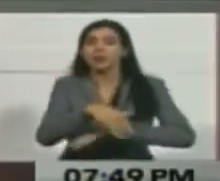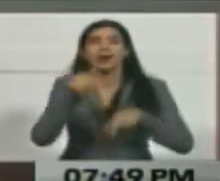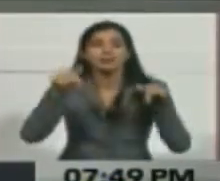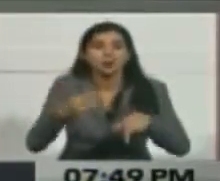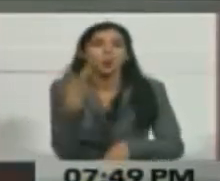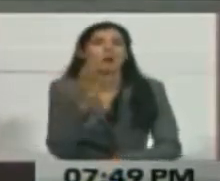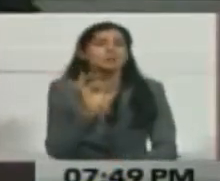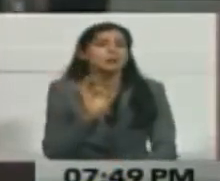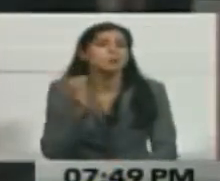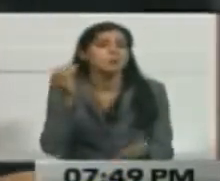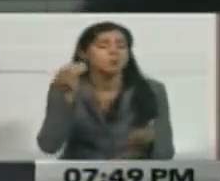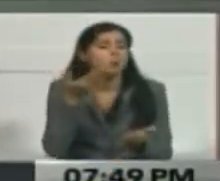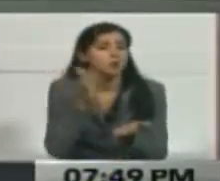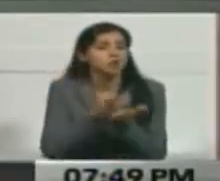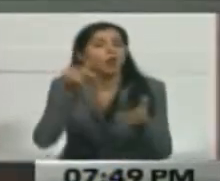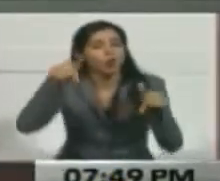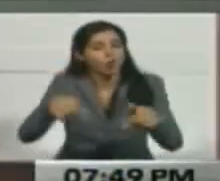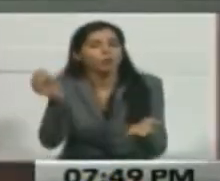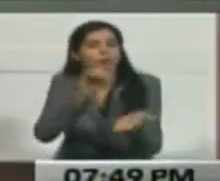Hoy lo volvió a decir.